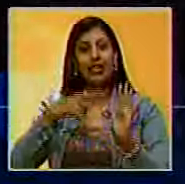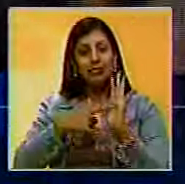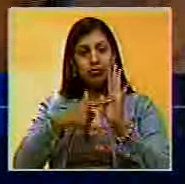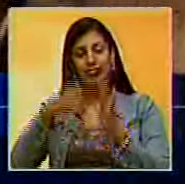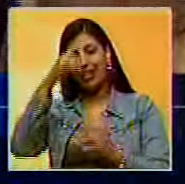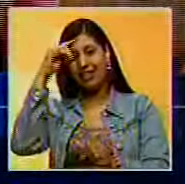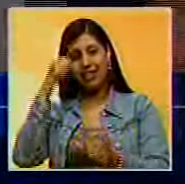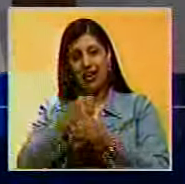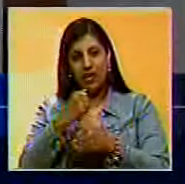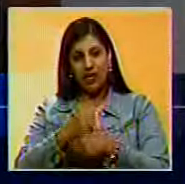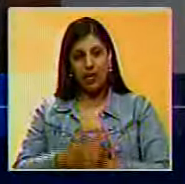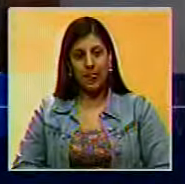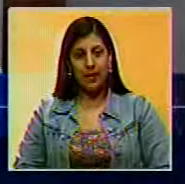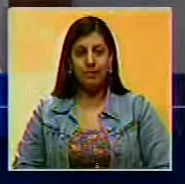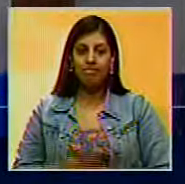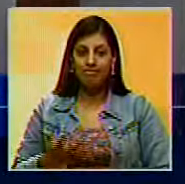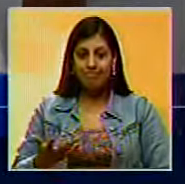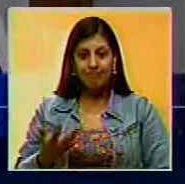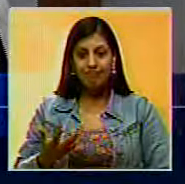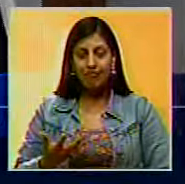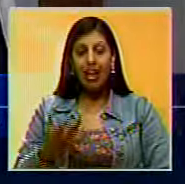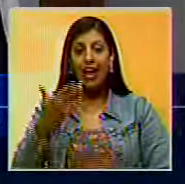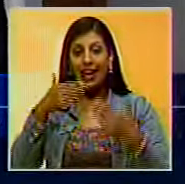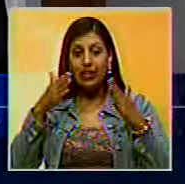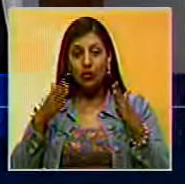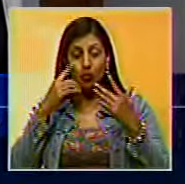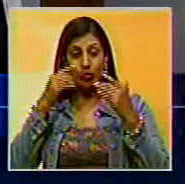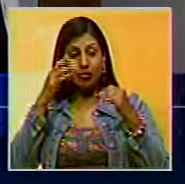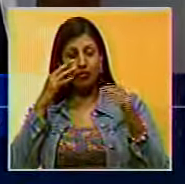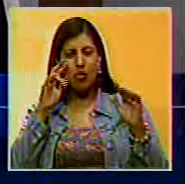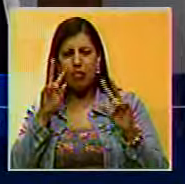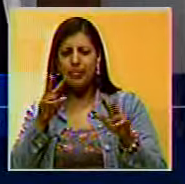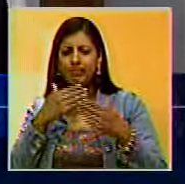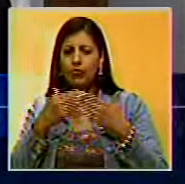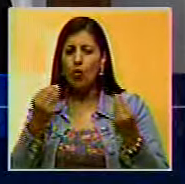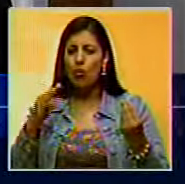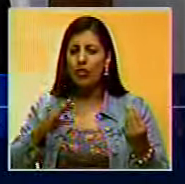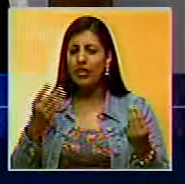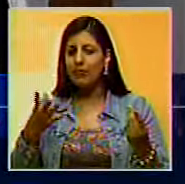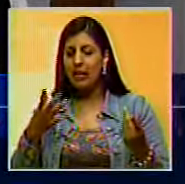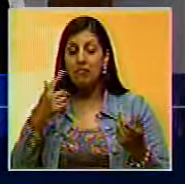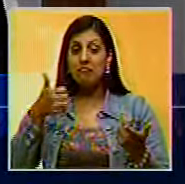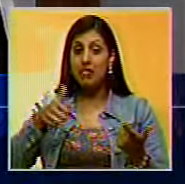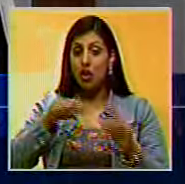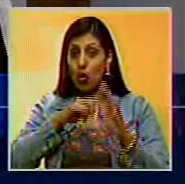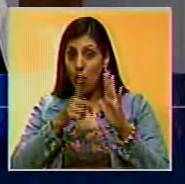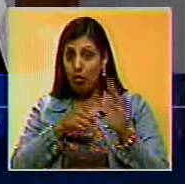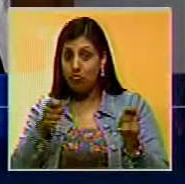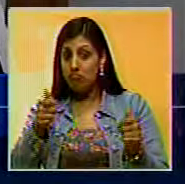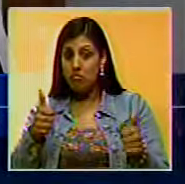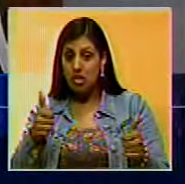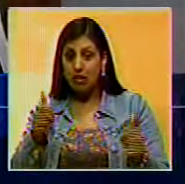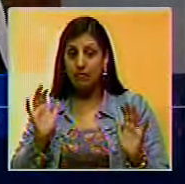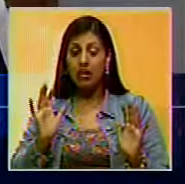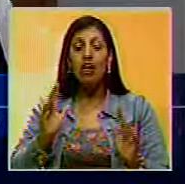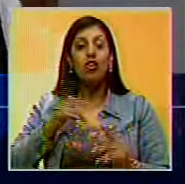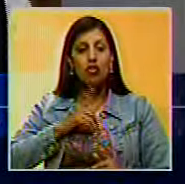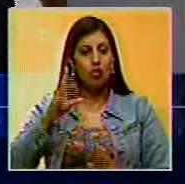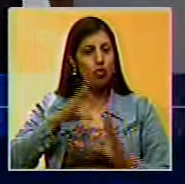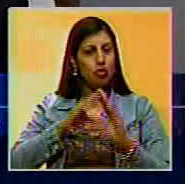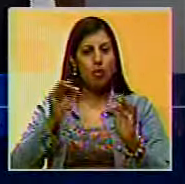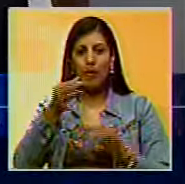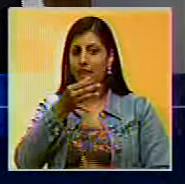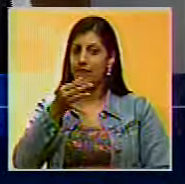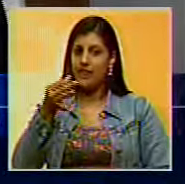lucieran espectaculares. Del estudio para acá, a ver cómo estaban las muchachas, a ver si estaba todo bajo control. Veo que todo